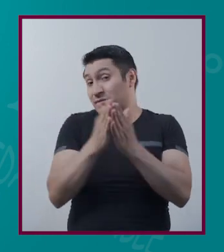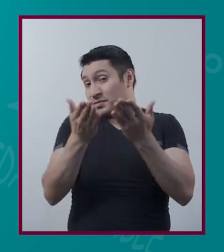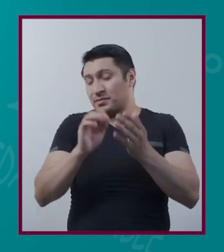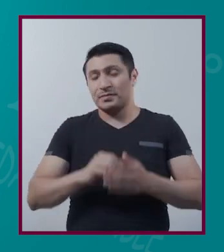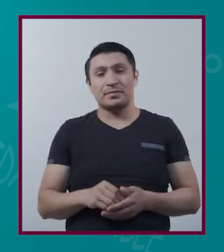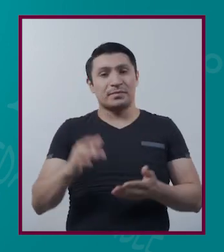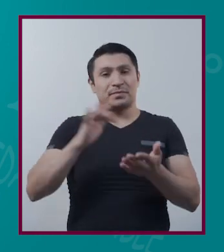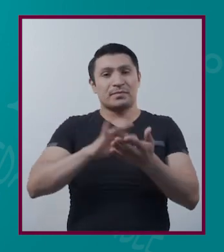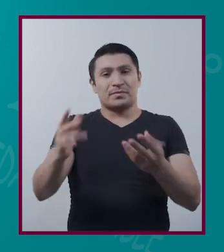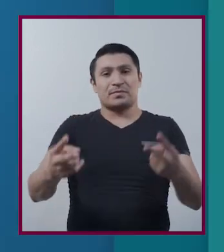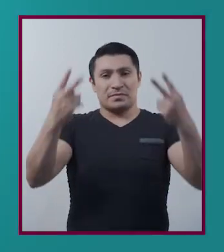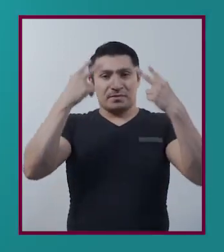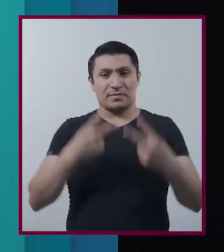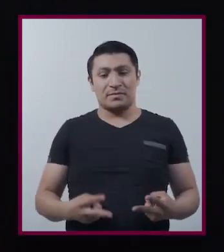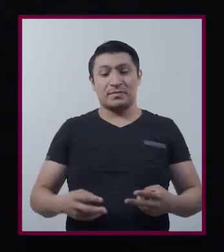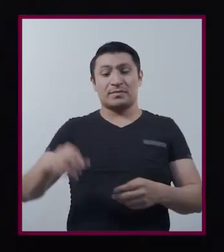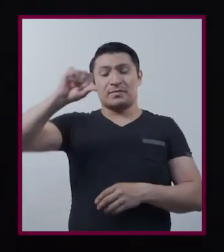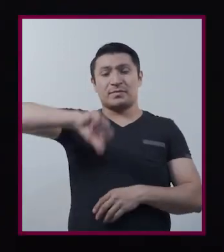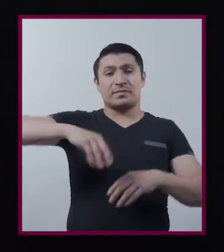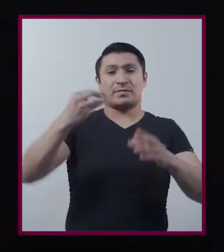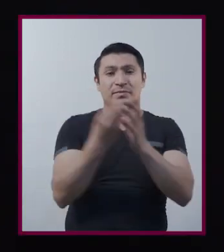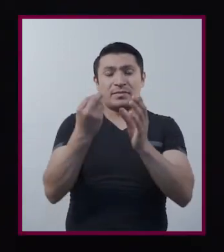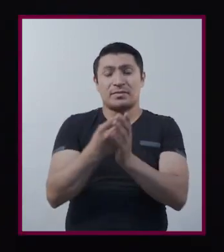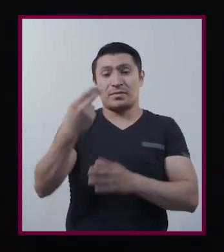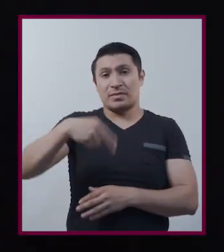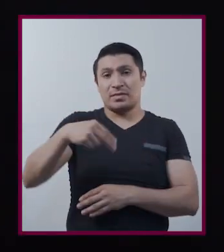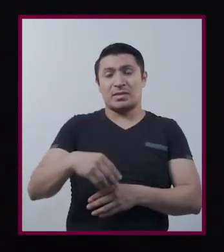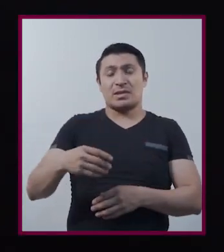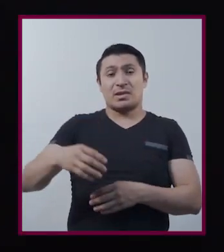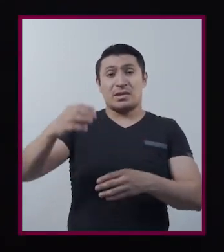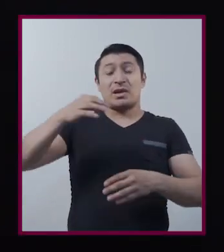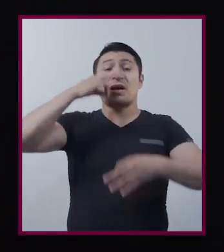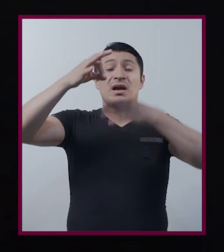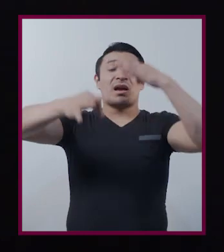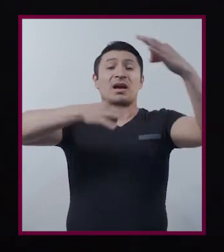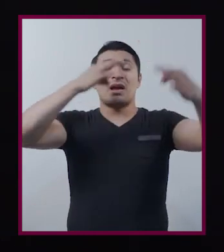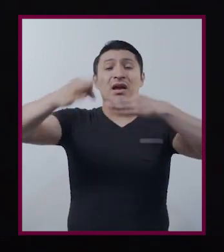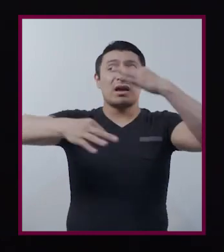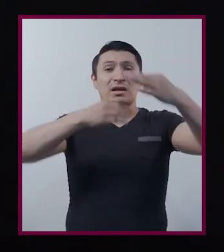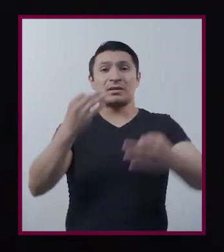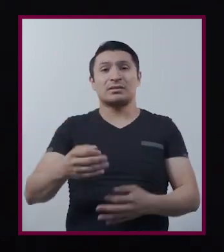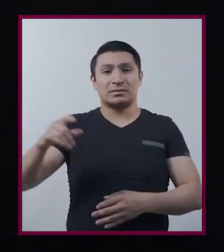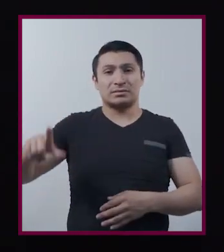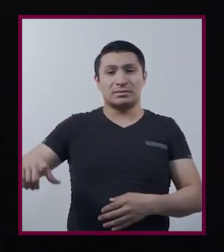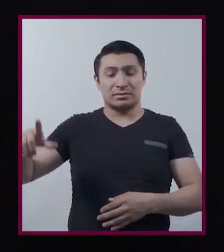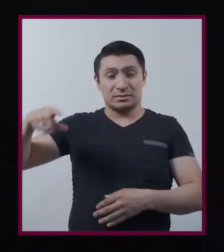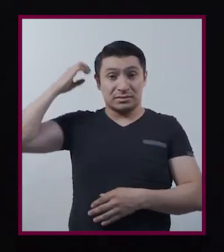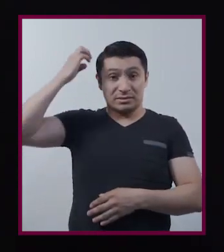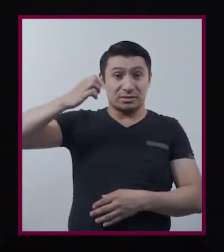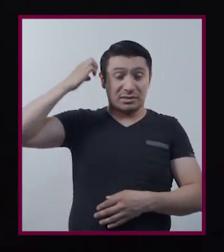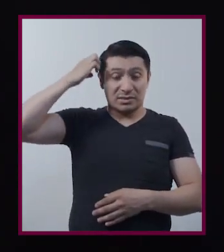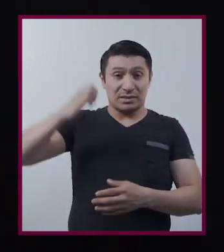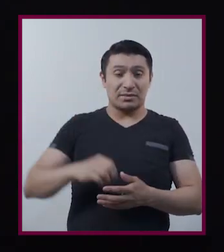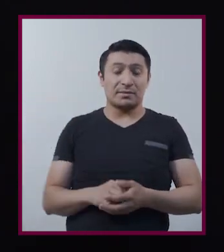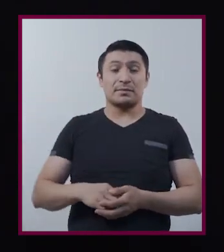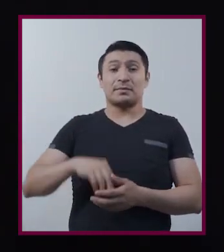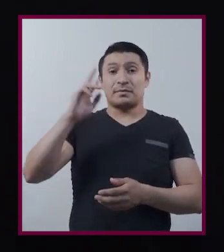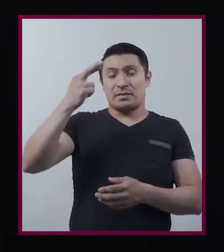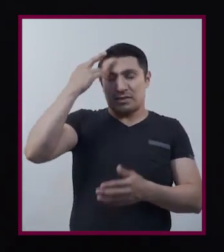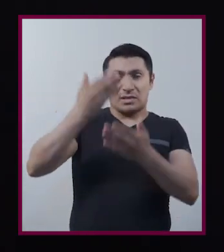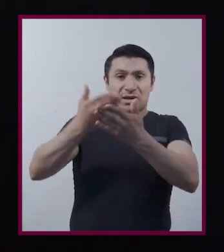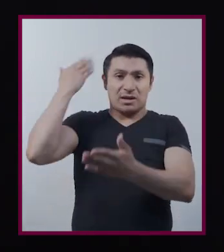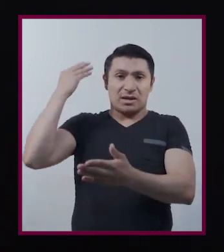gustaría escribir una. Gracias por habernos acompañado a este programa llamado Extra Extra, las noticias del imperio.